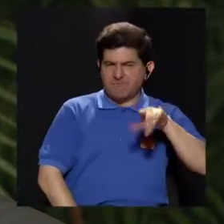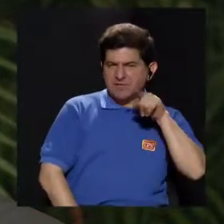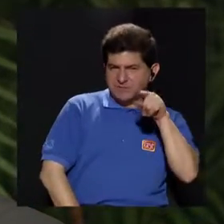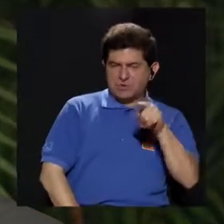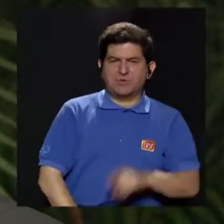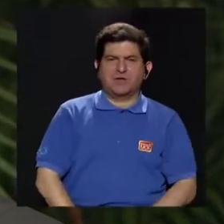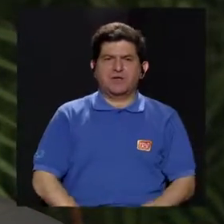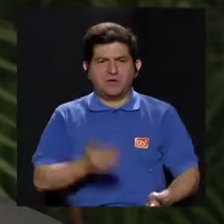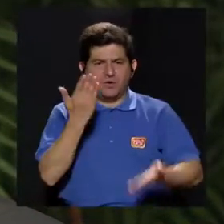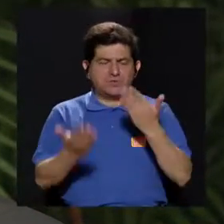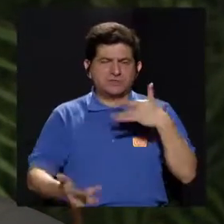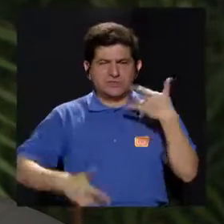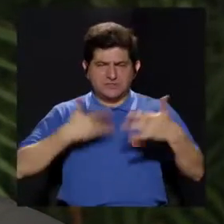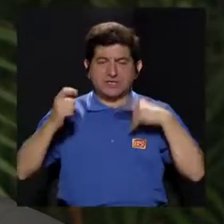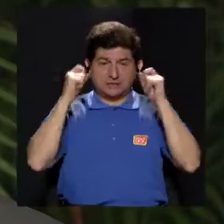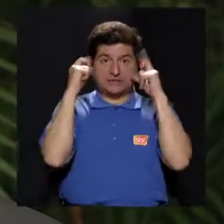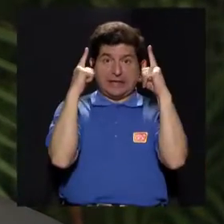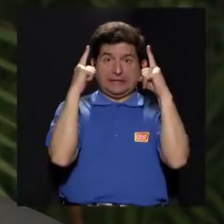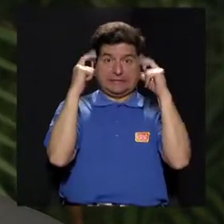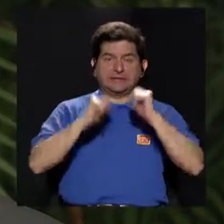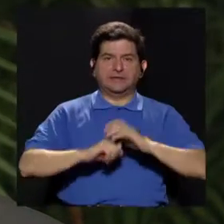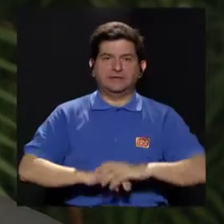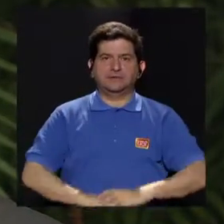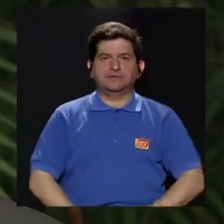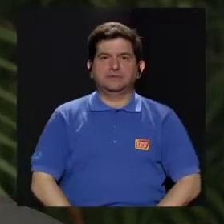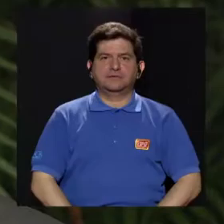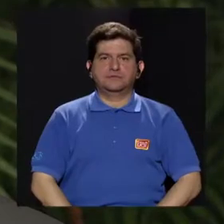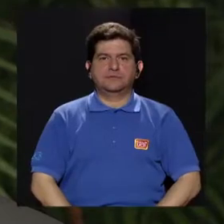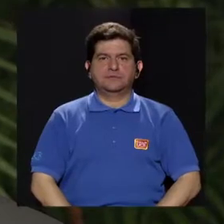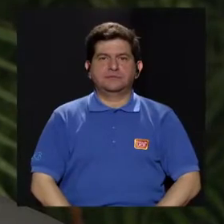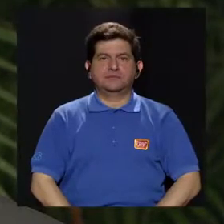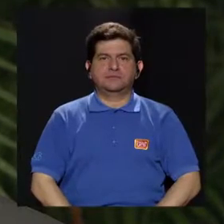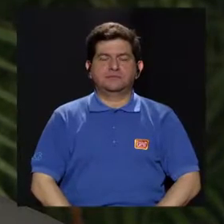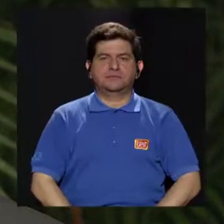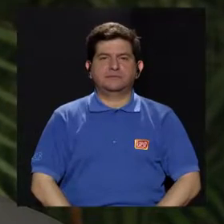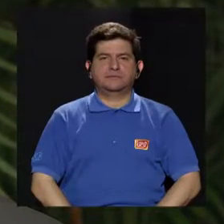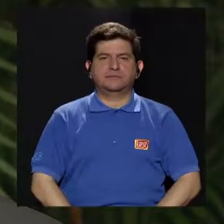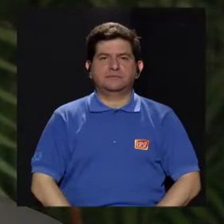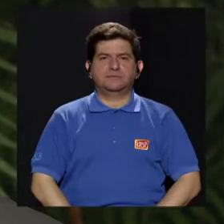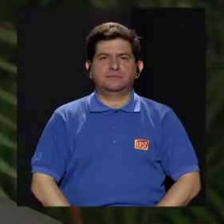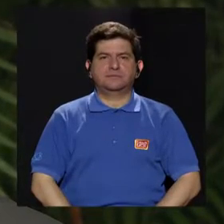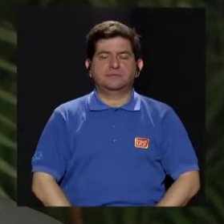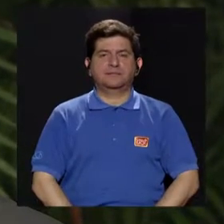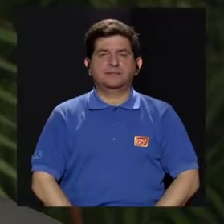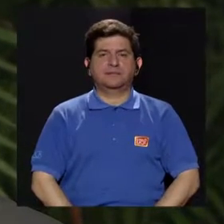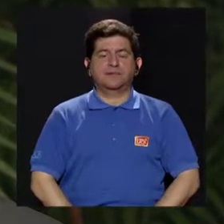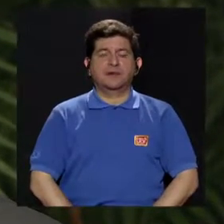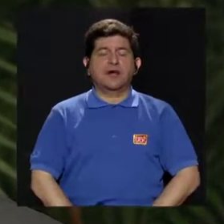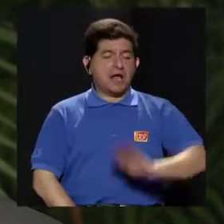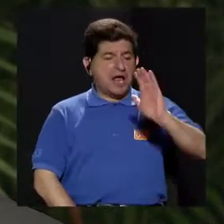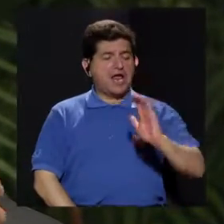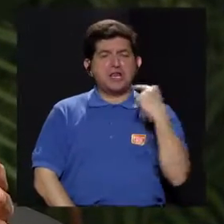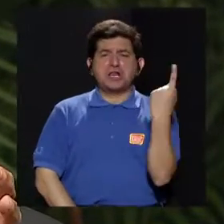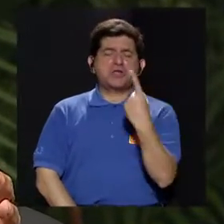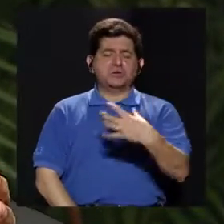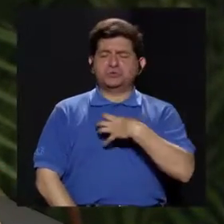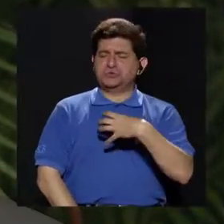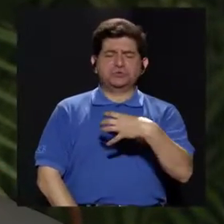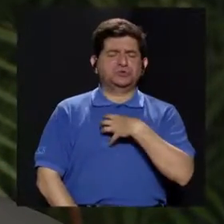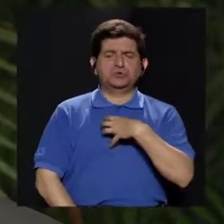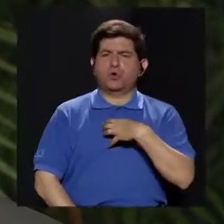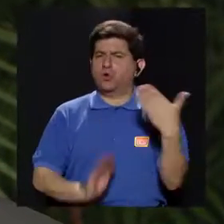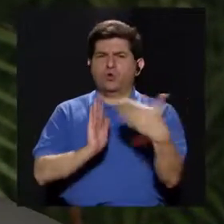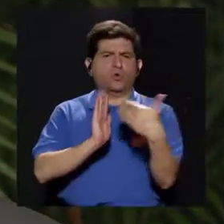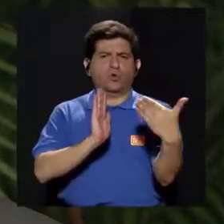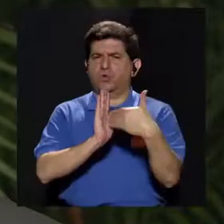Más o menos esos serían los síntomas de alarma. El niño que solo se queja